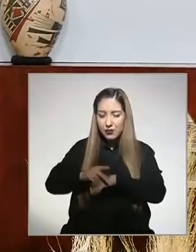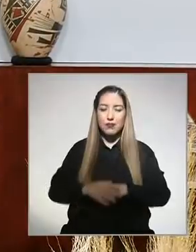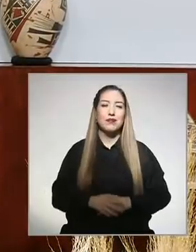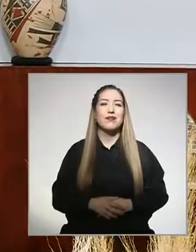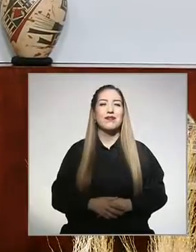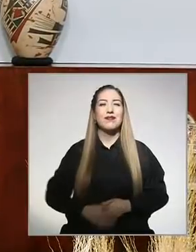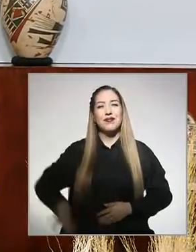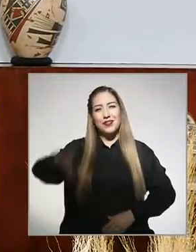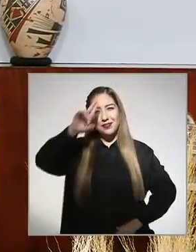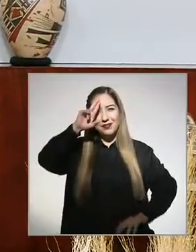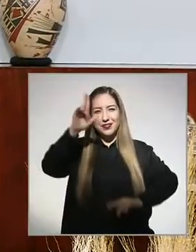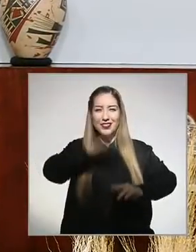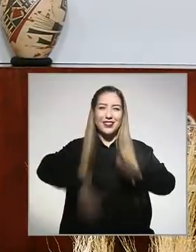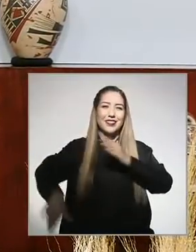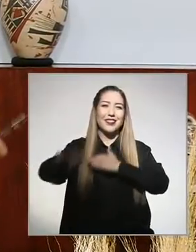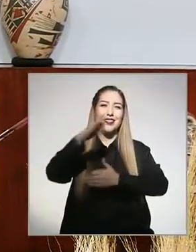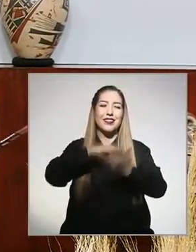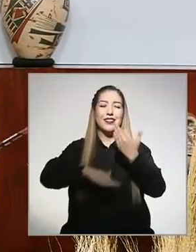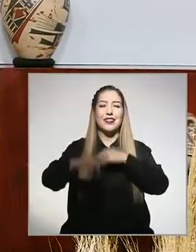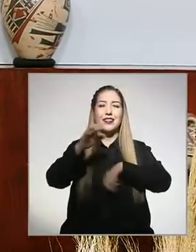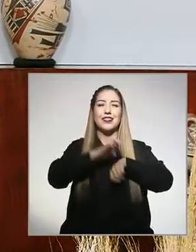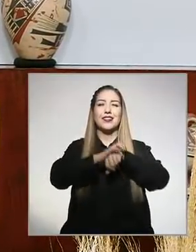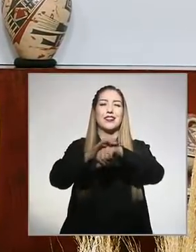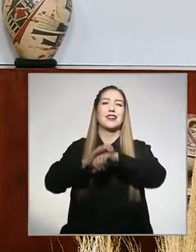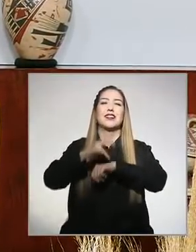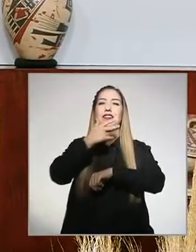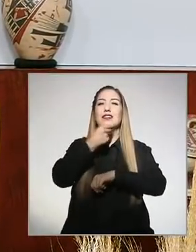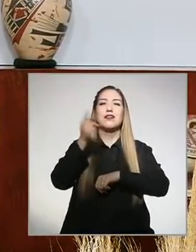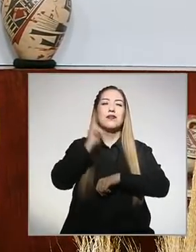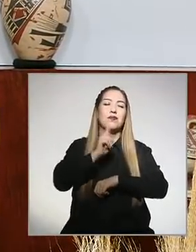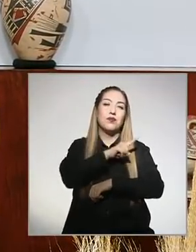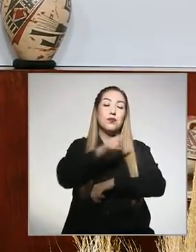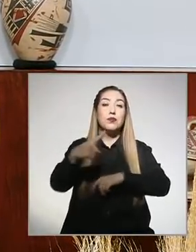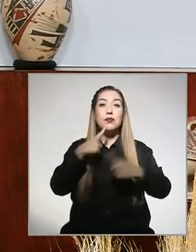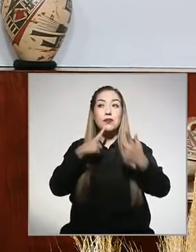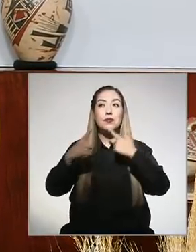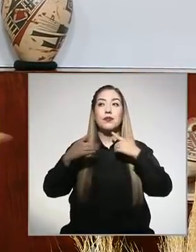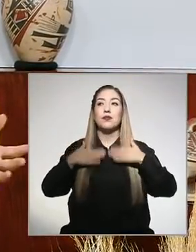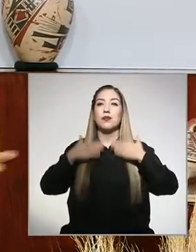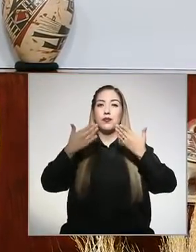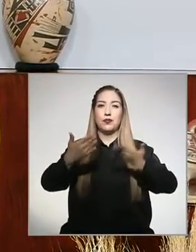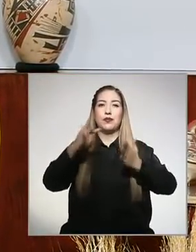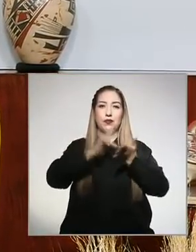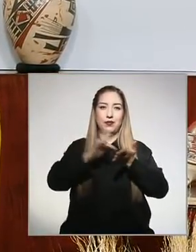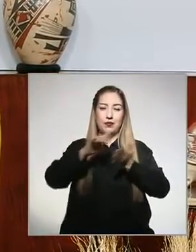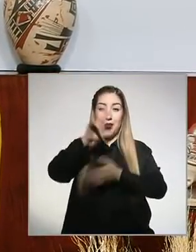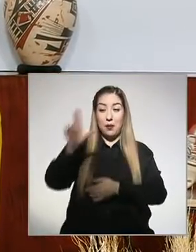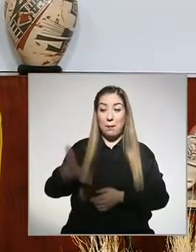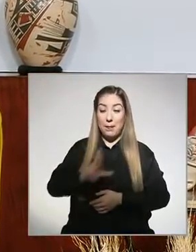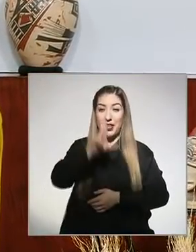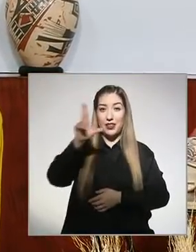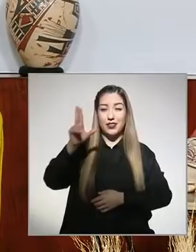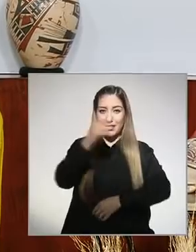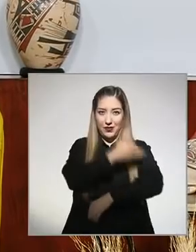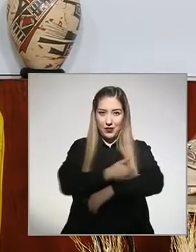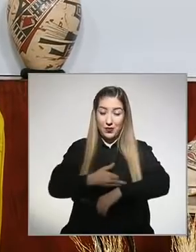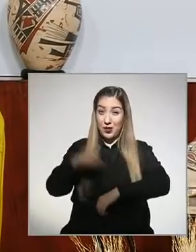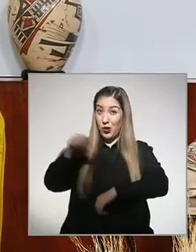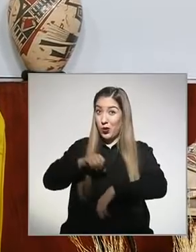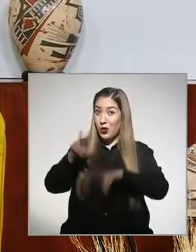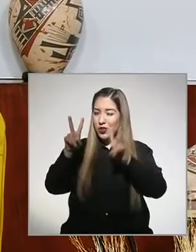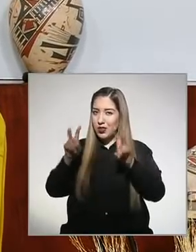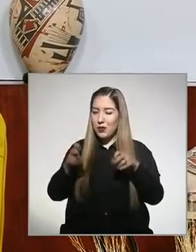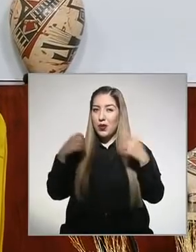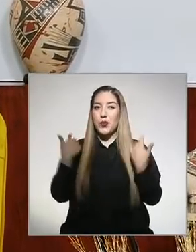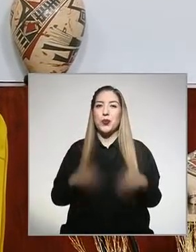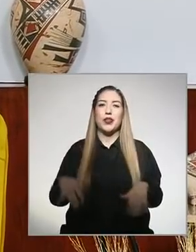Hola, amigas, amigos de Diálogos en Confianza. Gracias por estar con nosotros en los Martes de Familia. Ya lo vio, hoy un gran tema que definitivamente toca